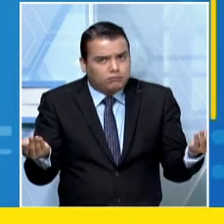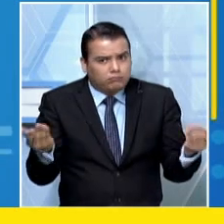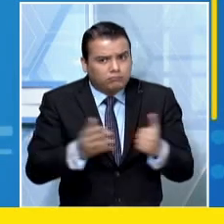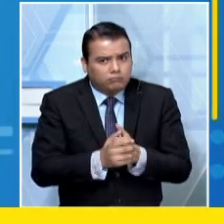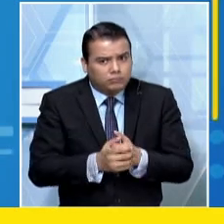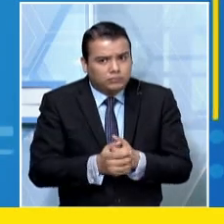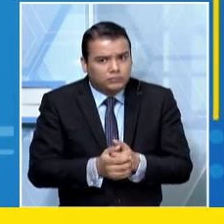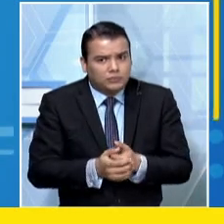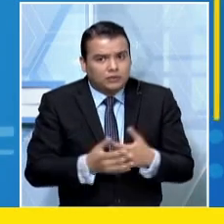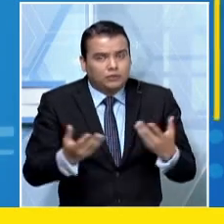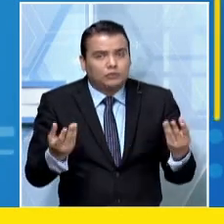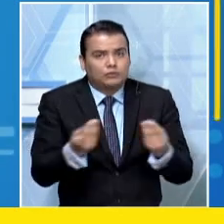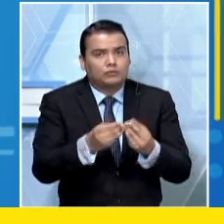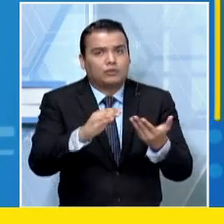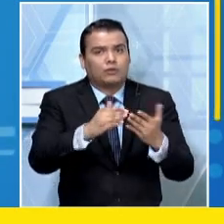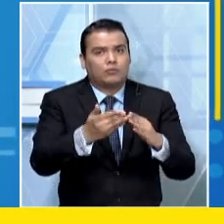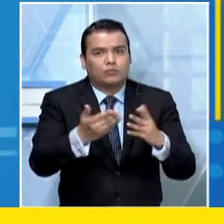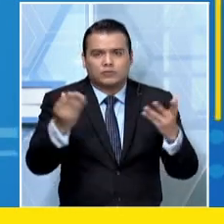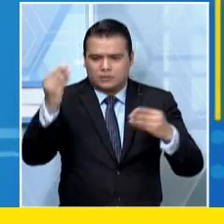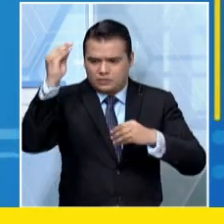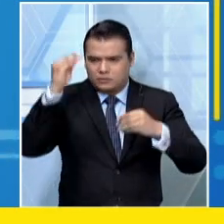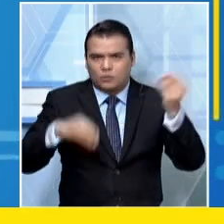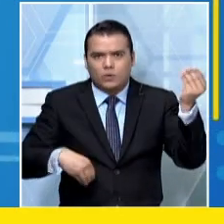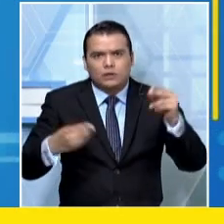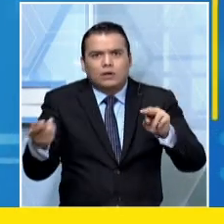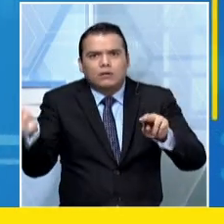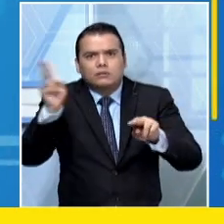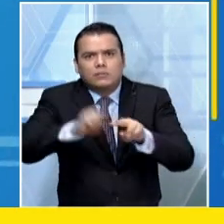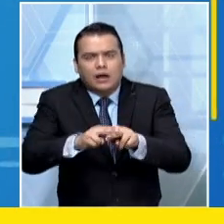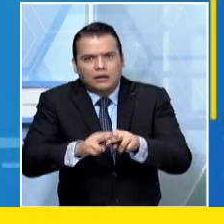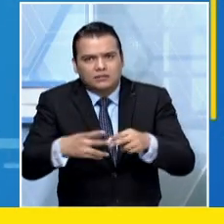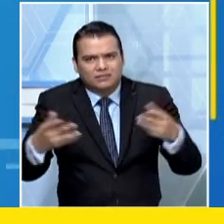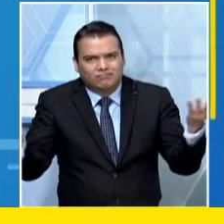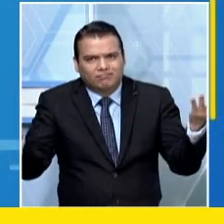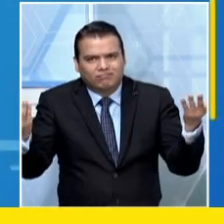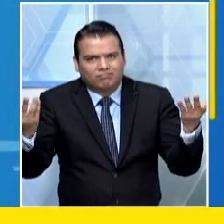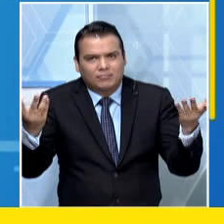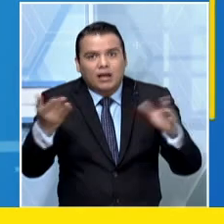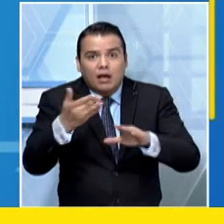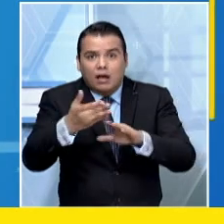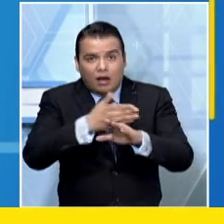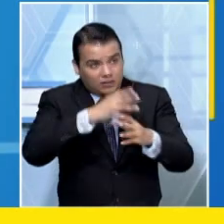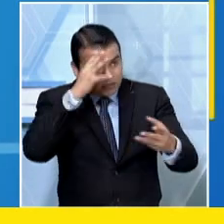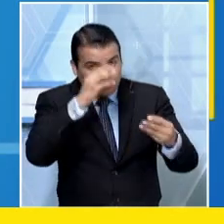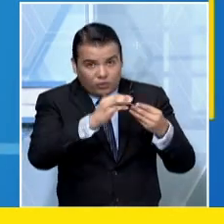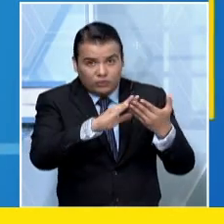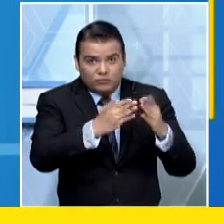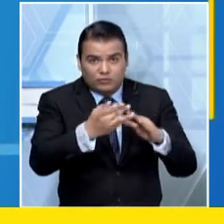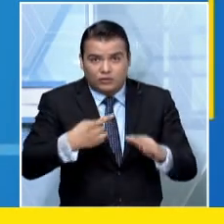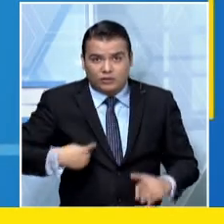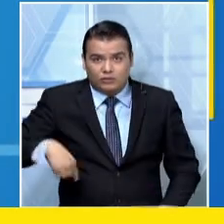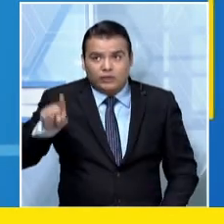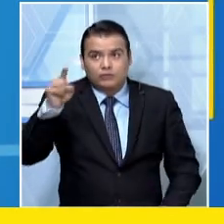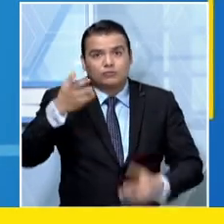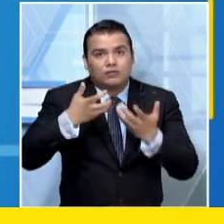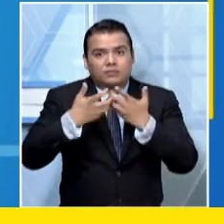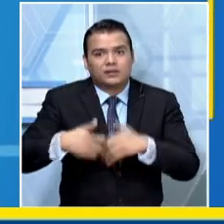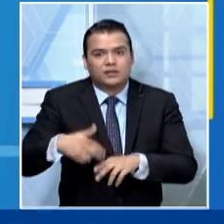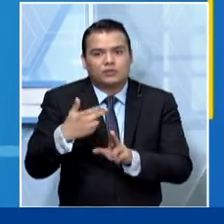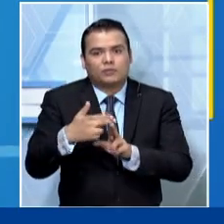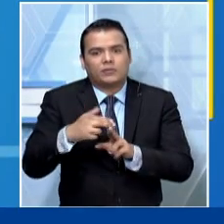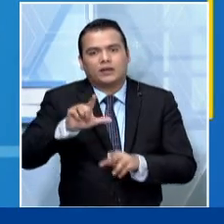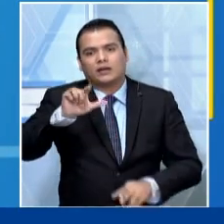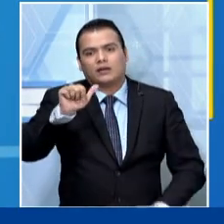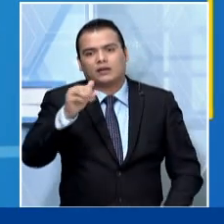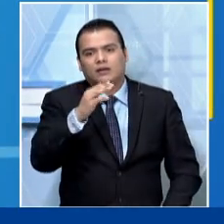Por lo tanto, la comunidad no está de acuerdo con esta alza indiscriminada y no concertada que hizo la transportadora La Sultana. Esta